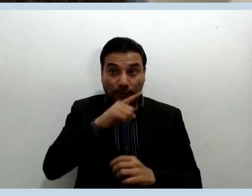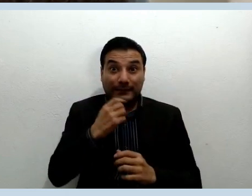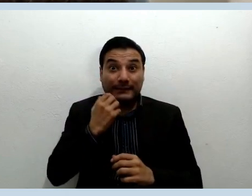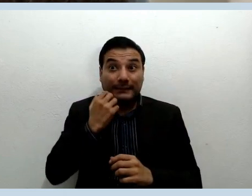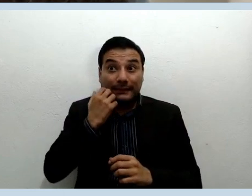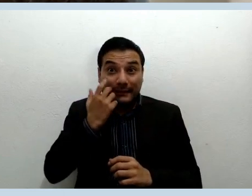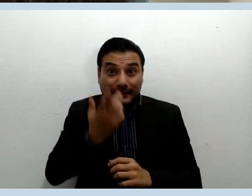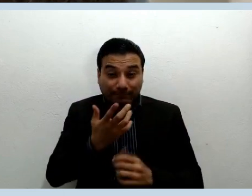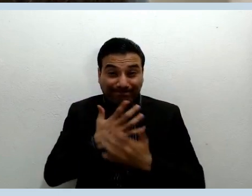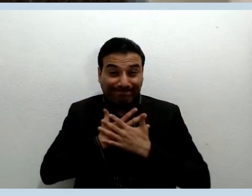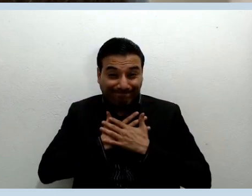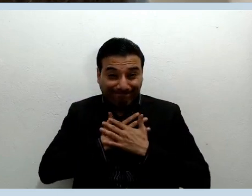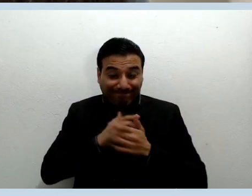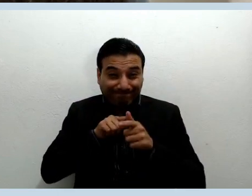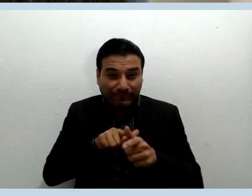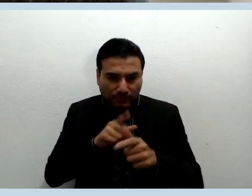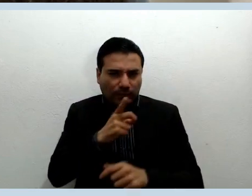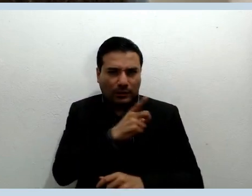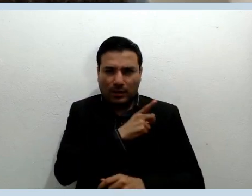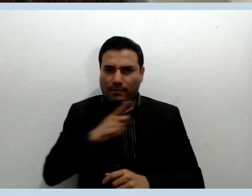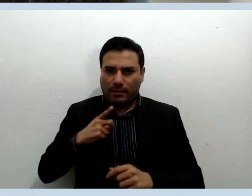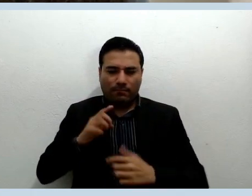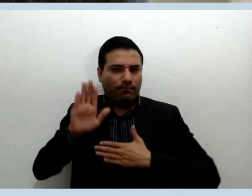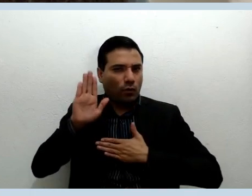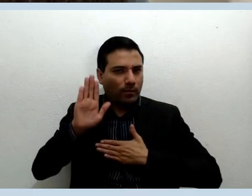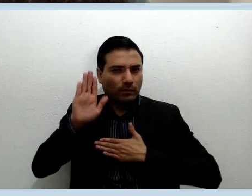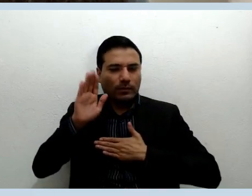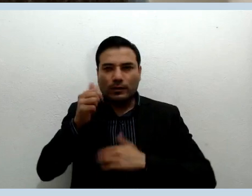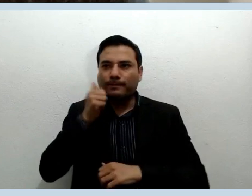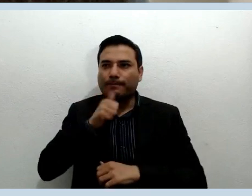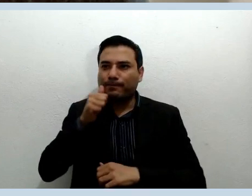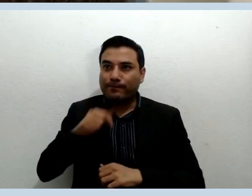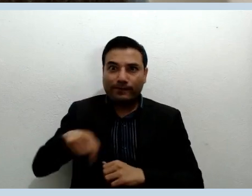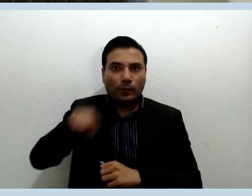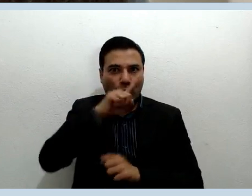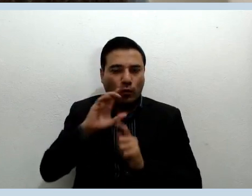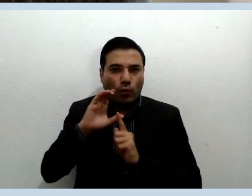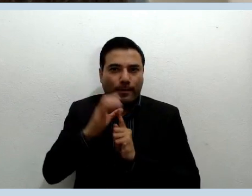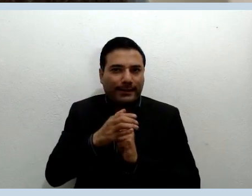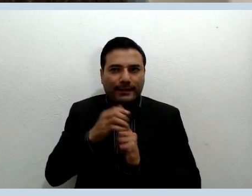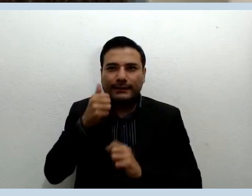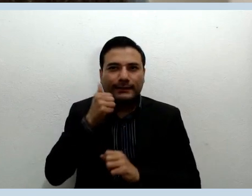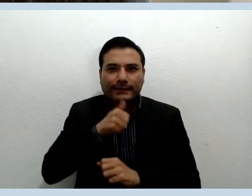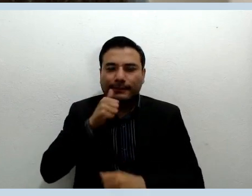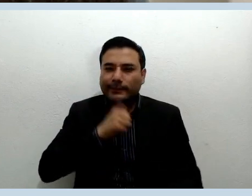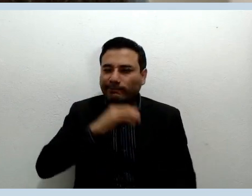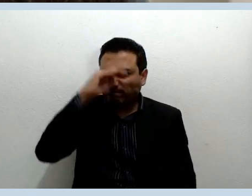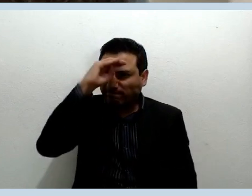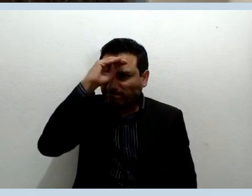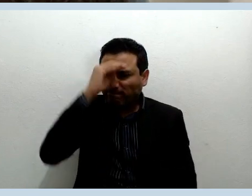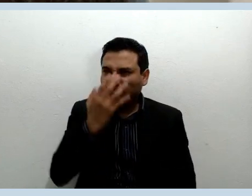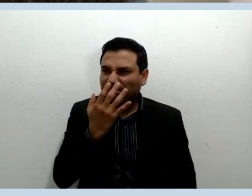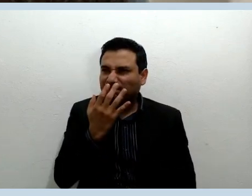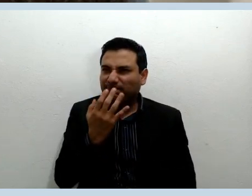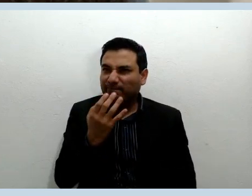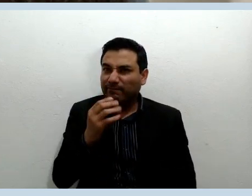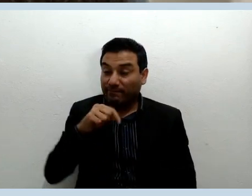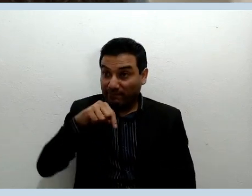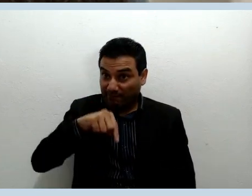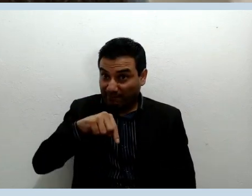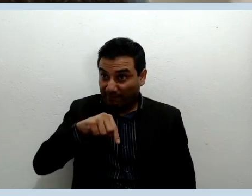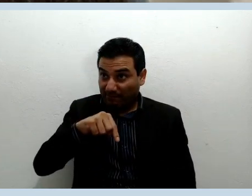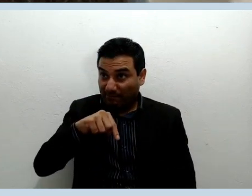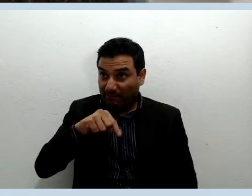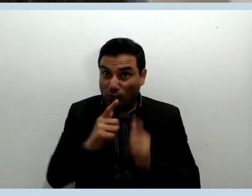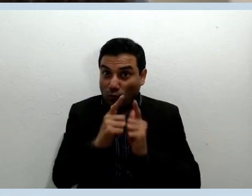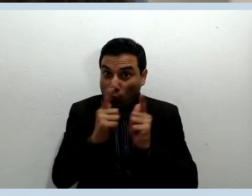comitiva ha permanecido muchísimo estarnos preguntando Eh Pues si queremos seguir en este espacio cómo lo vamos